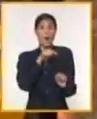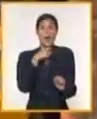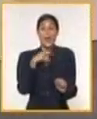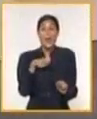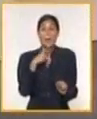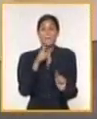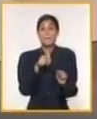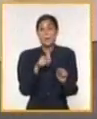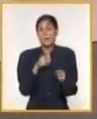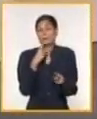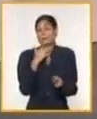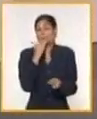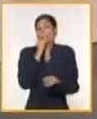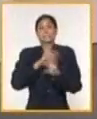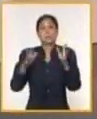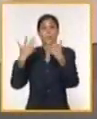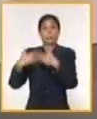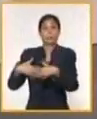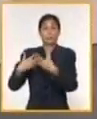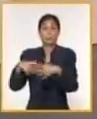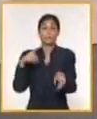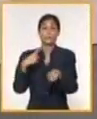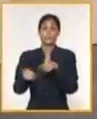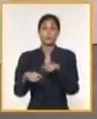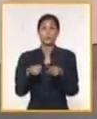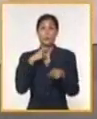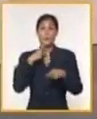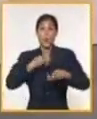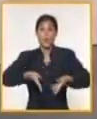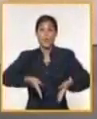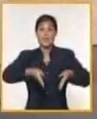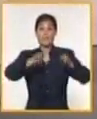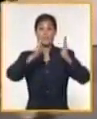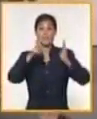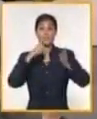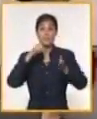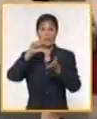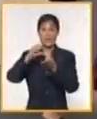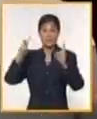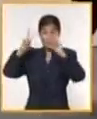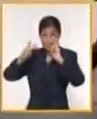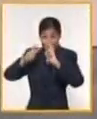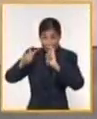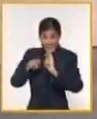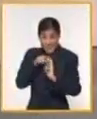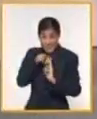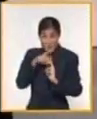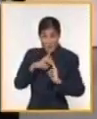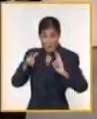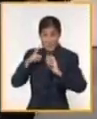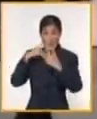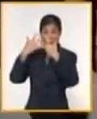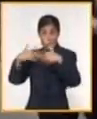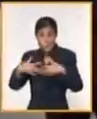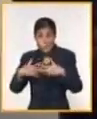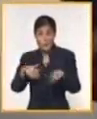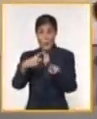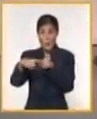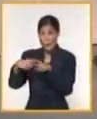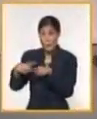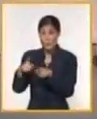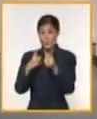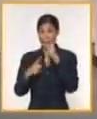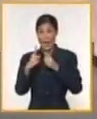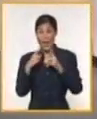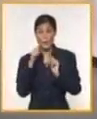iraní. También indicó que fue alcanzado un edificio del Centro de Investigación de Teherán, donde se fabricaban y probaban rotores para